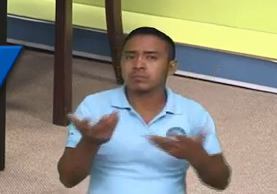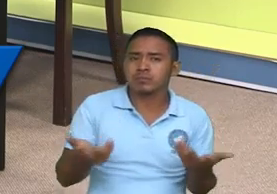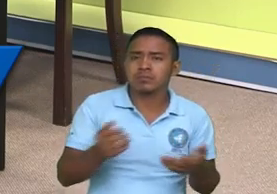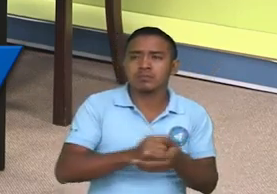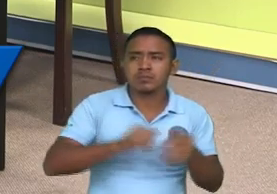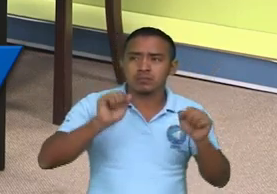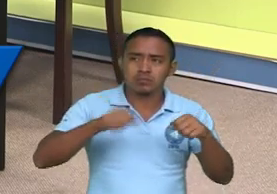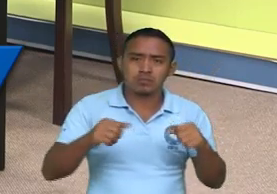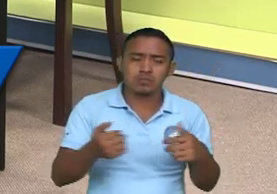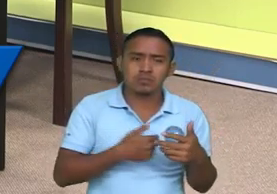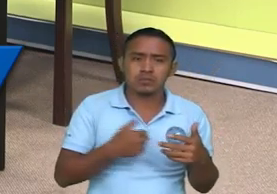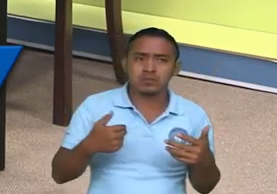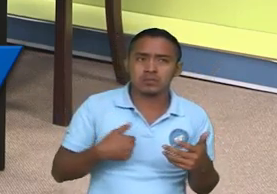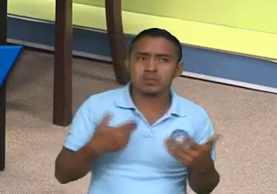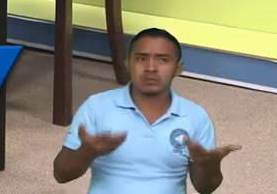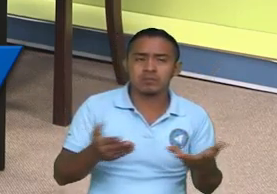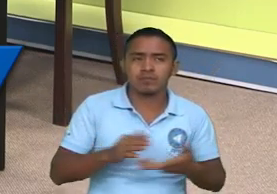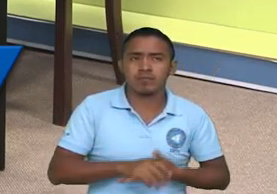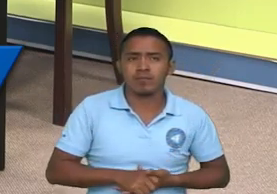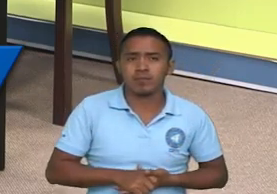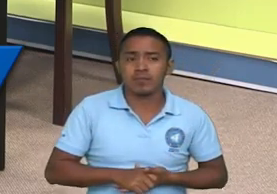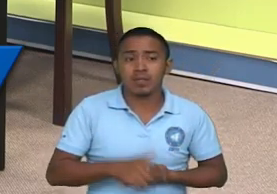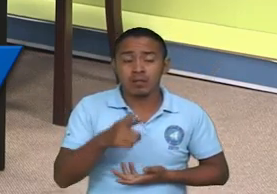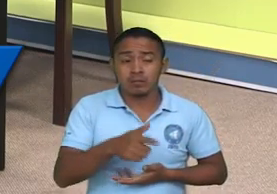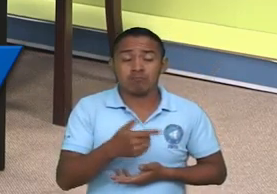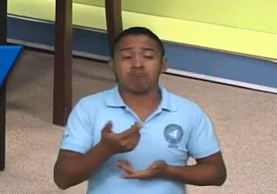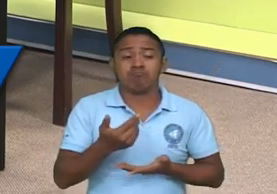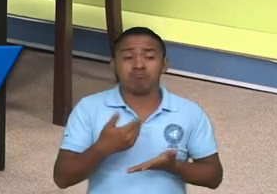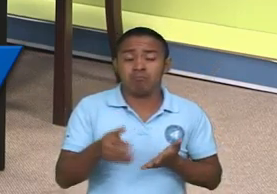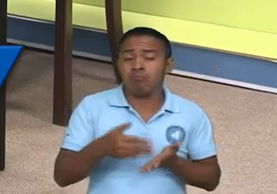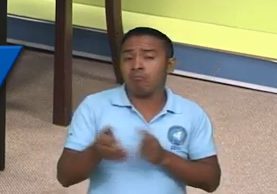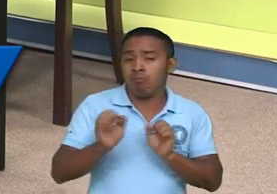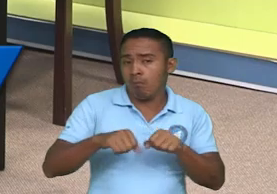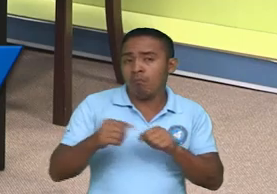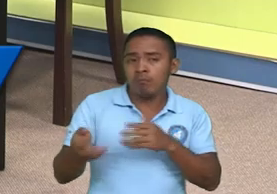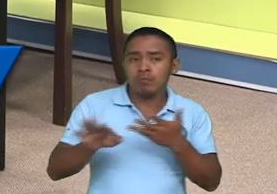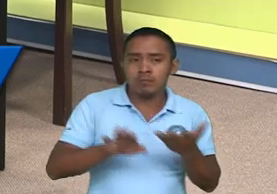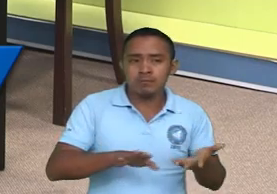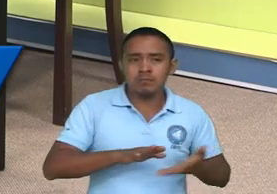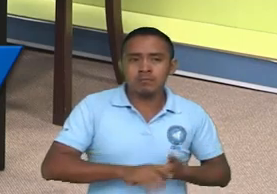edad, con un pico predominante entre los niños entre 1 y los 3 meses de edad.